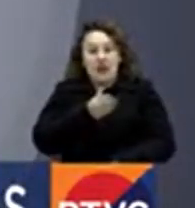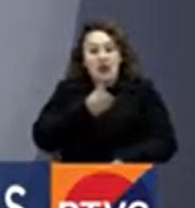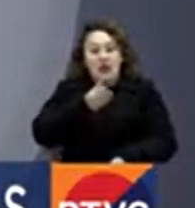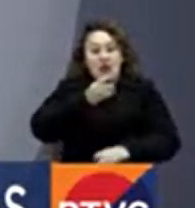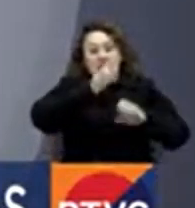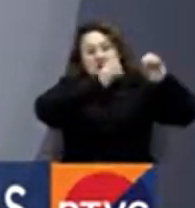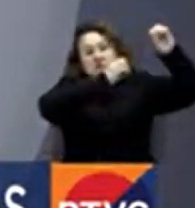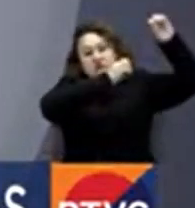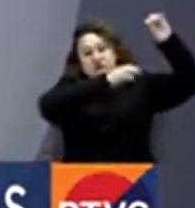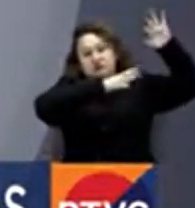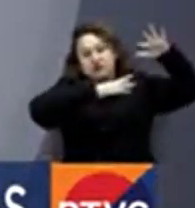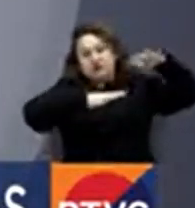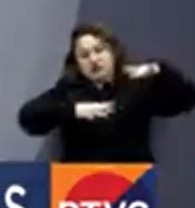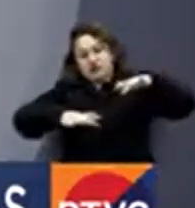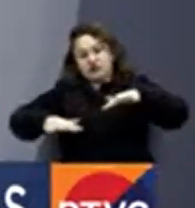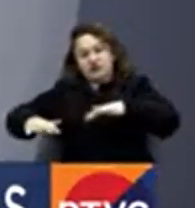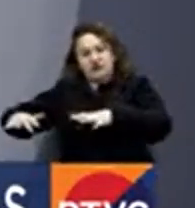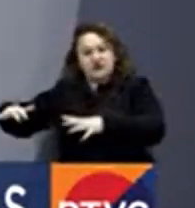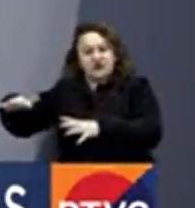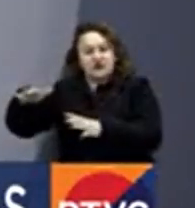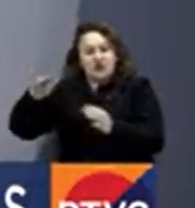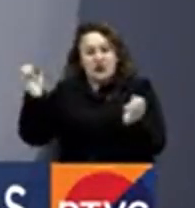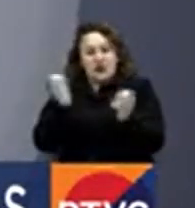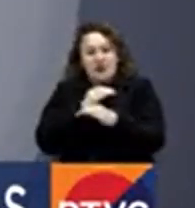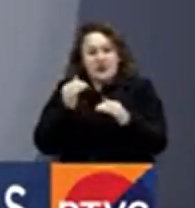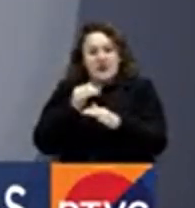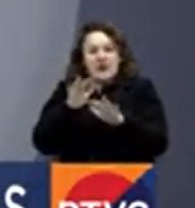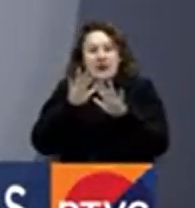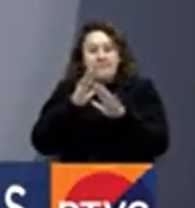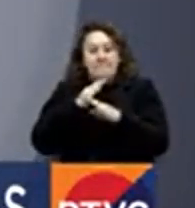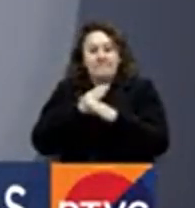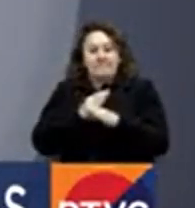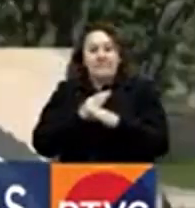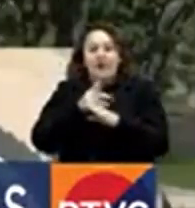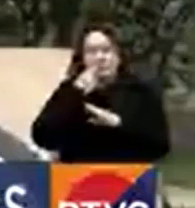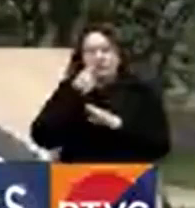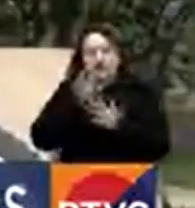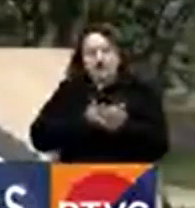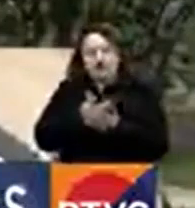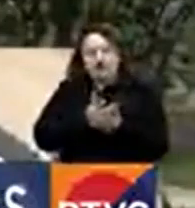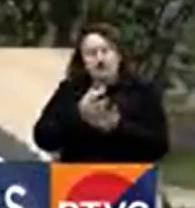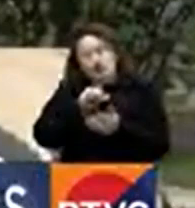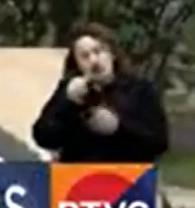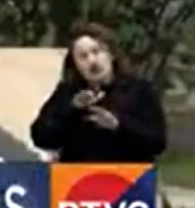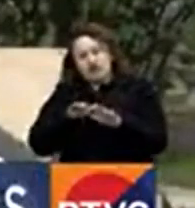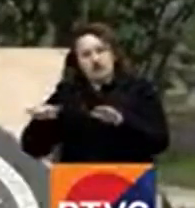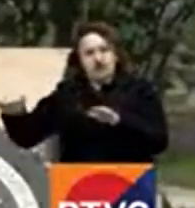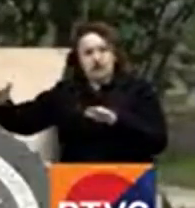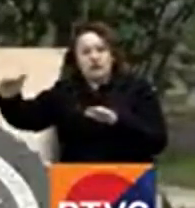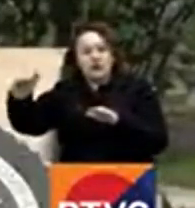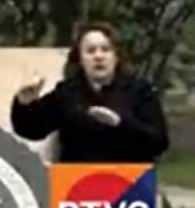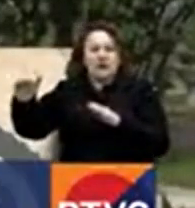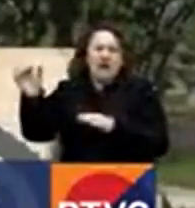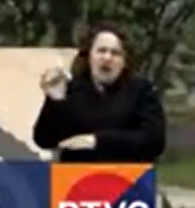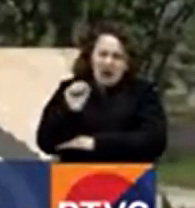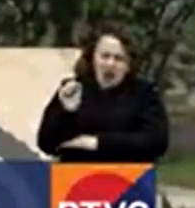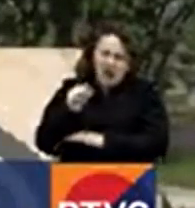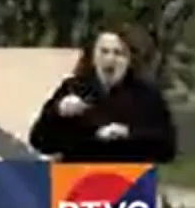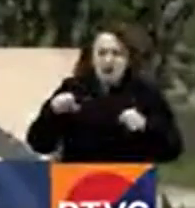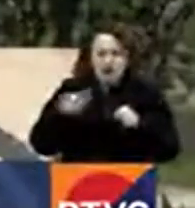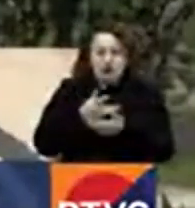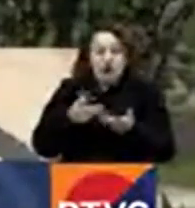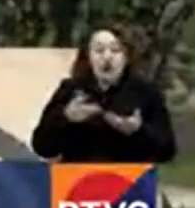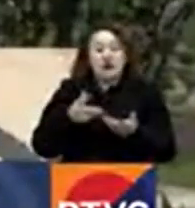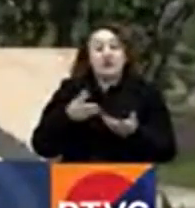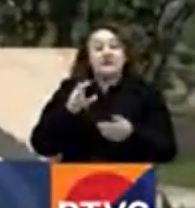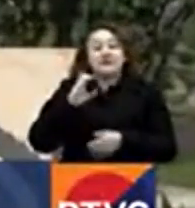de más de 500 metros de banca de la vía, las autoridades recomiendan vías alternas. Para vehículos livianos, La Sierra, Rosas,